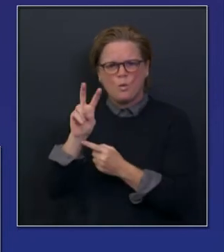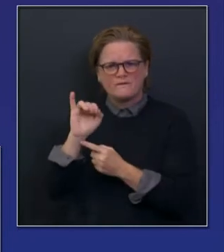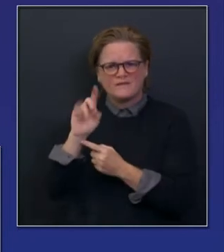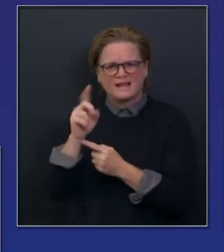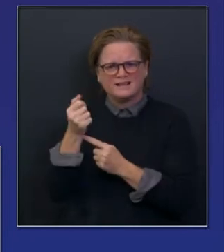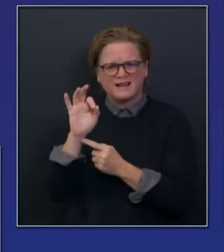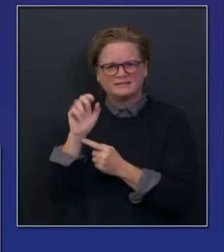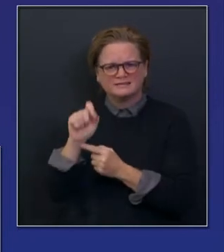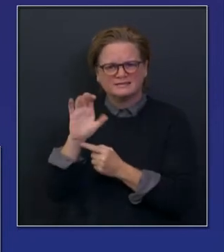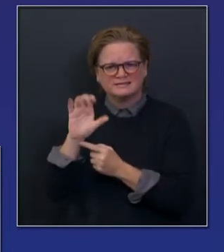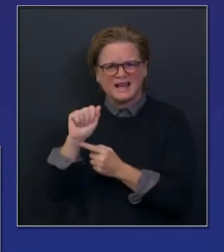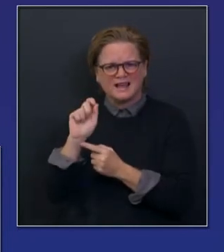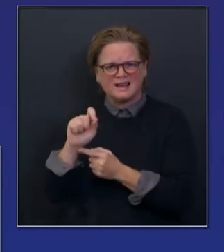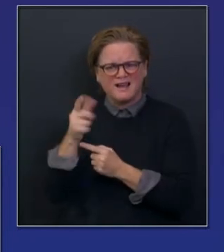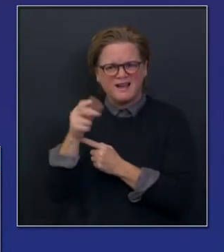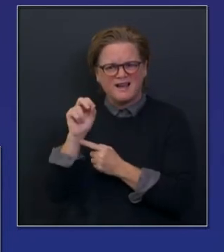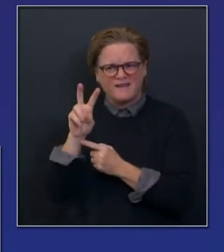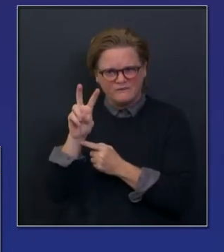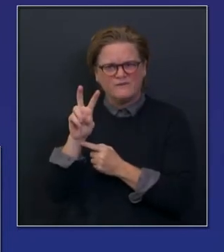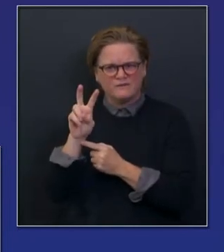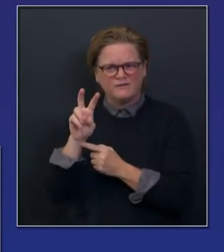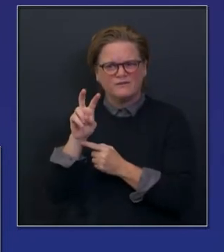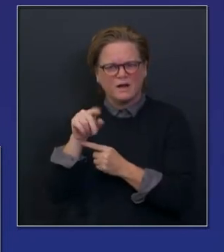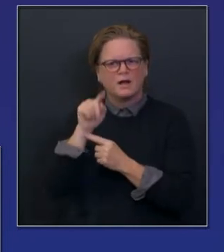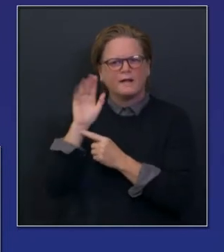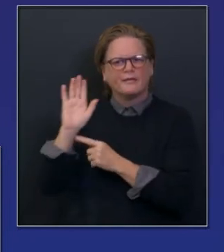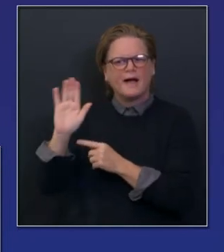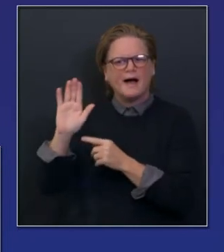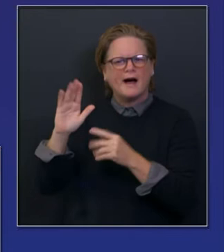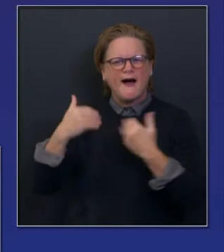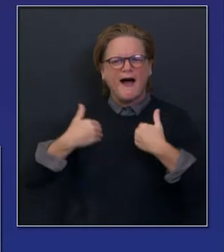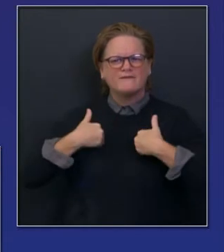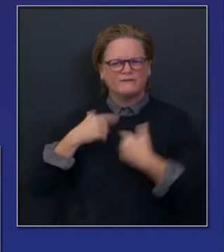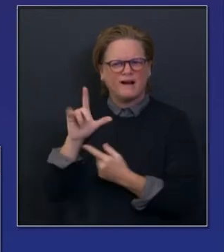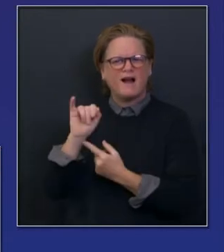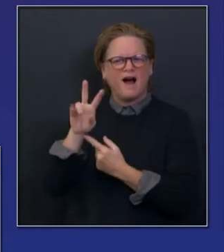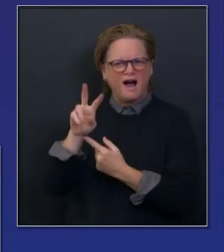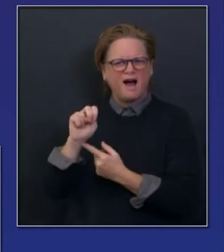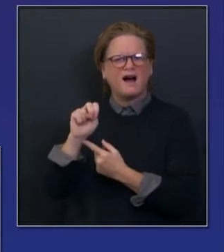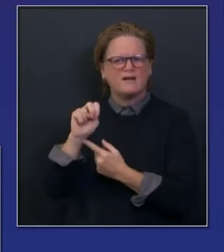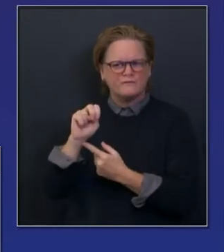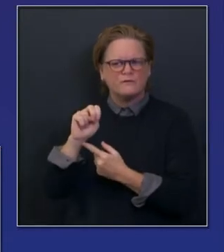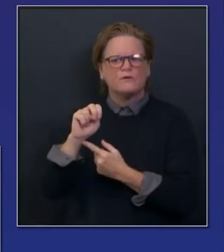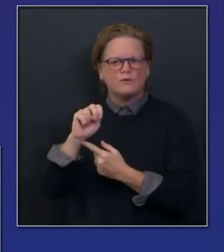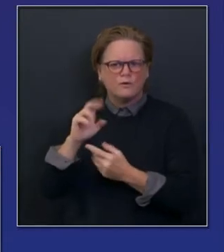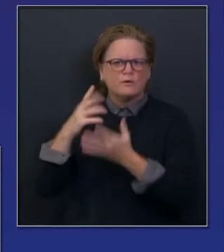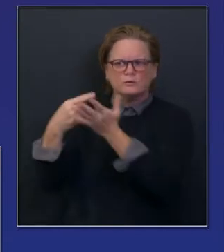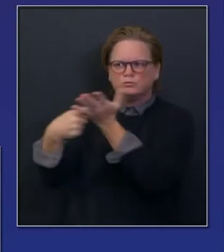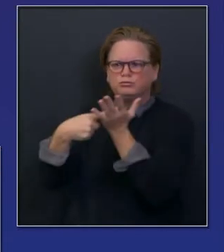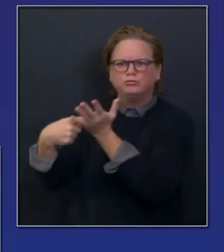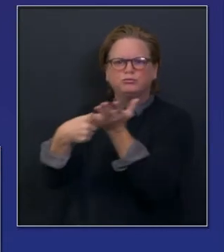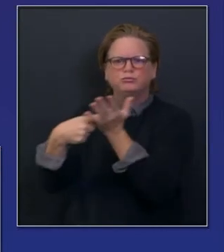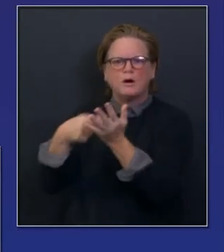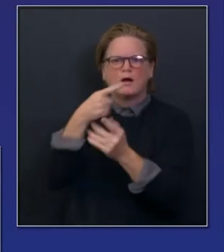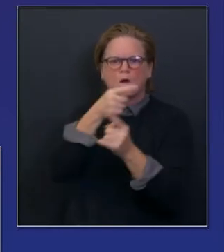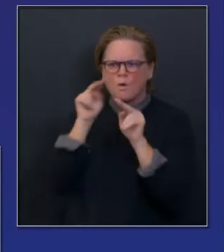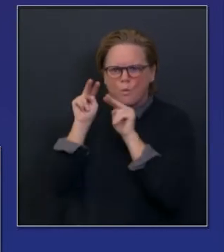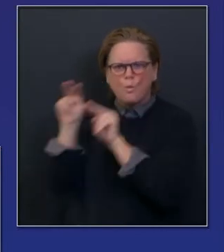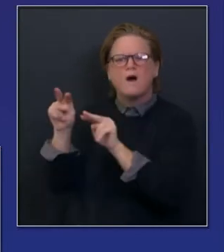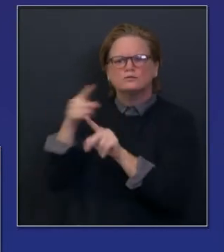para descubrir cómo puede sintonizarnos y ver las deliberaciones en vivo. El grupo para dictar pautas presentará